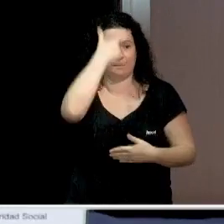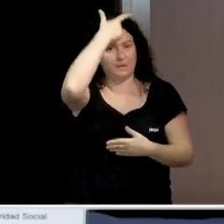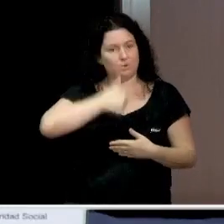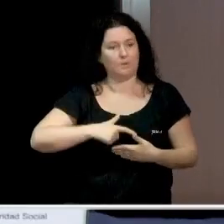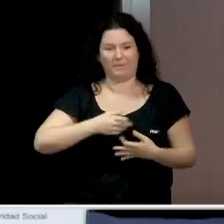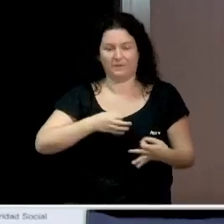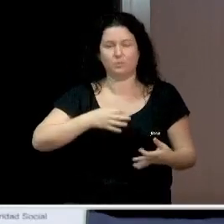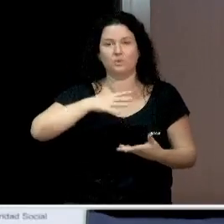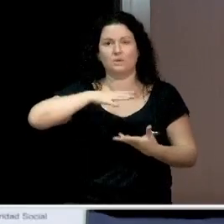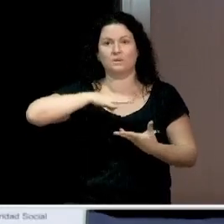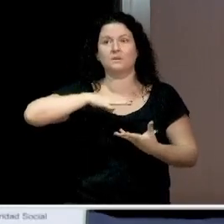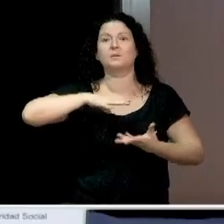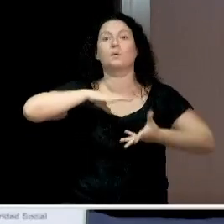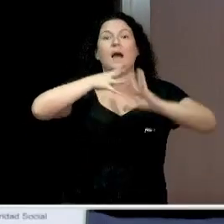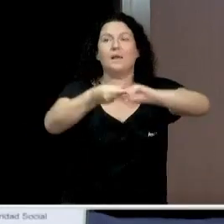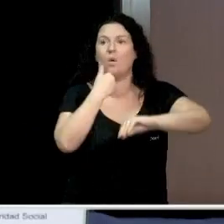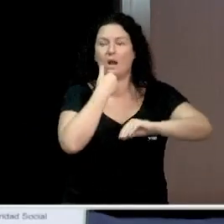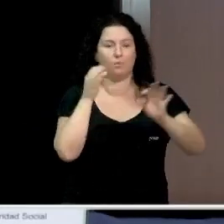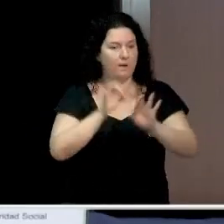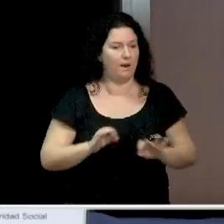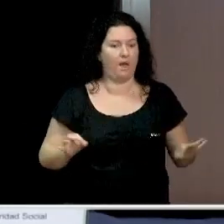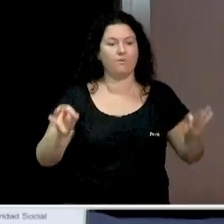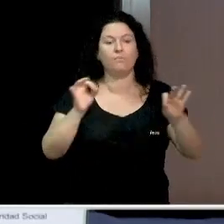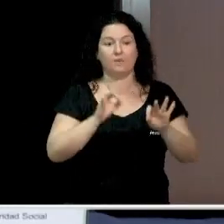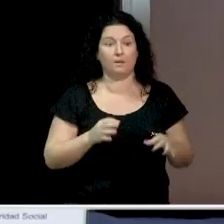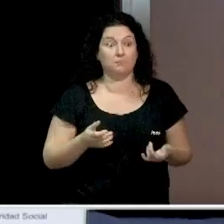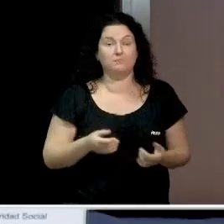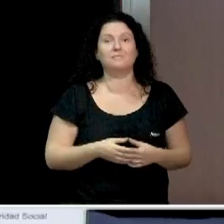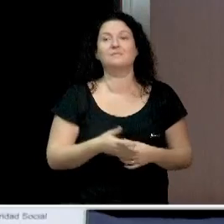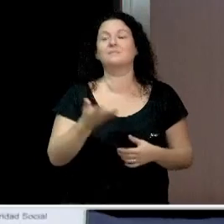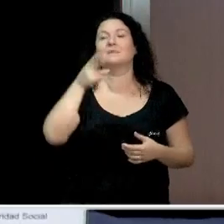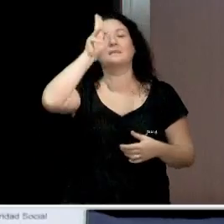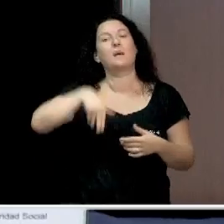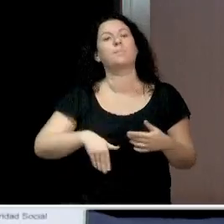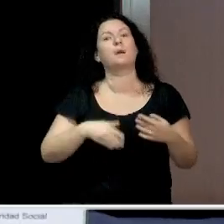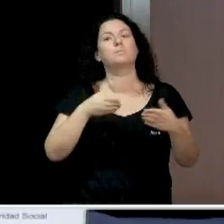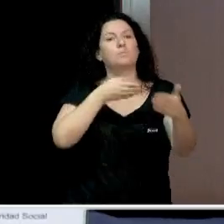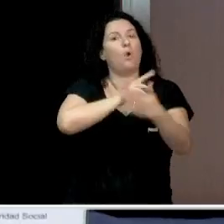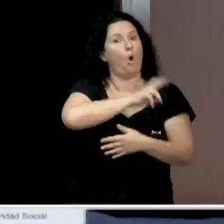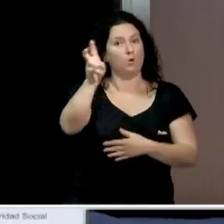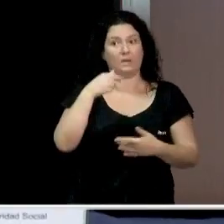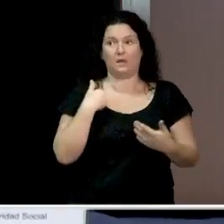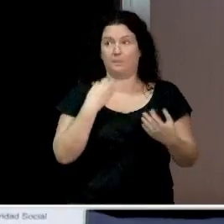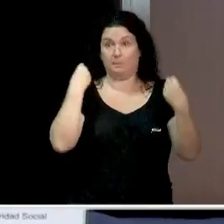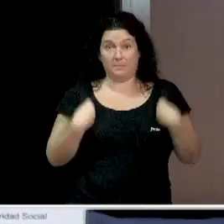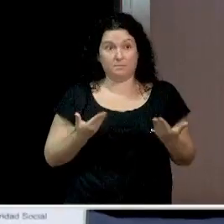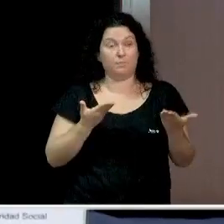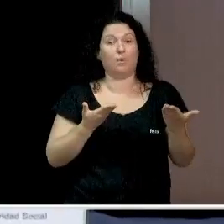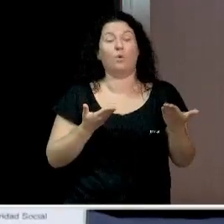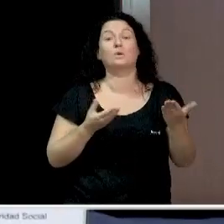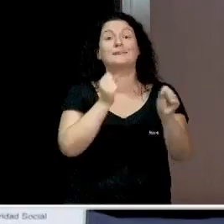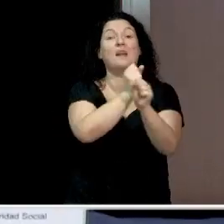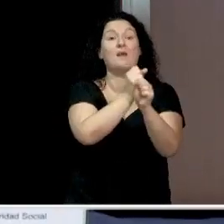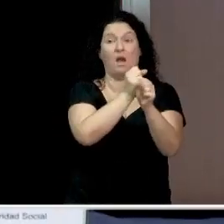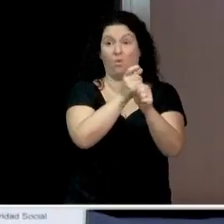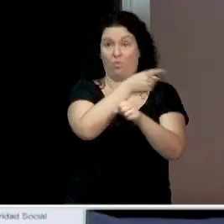las características de las personas con discapacidad. En tercer lugar, otra barrera, la demanda misma de trabajo por parte de